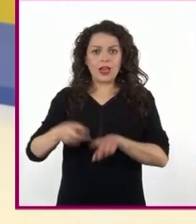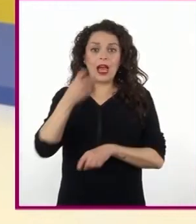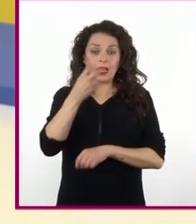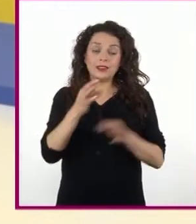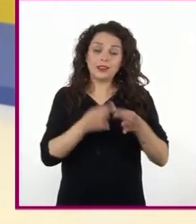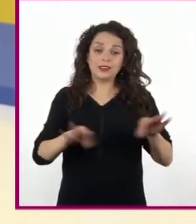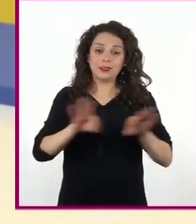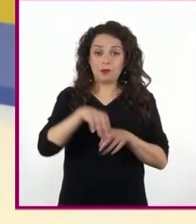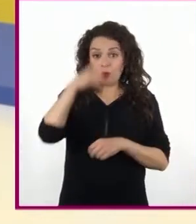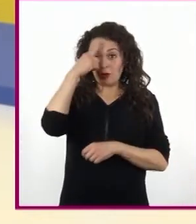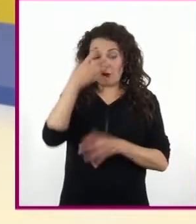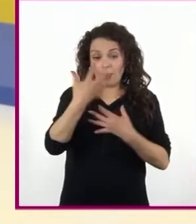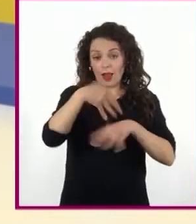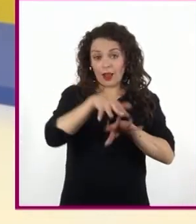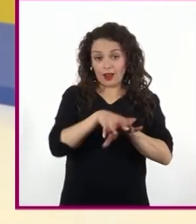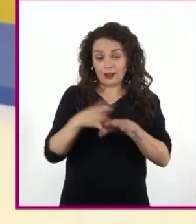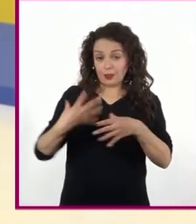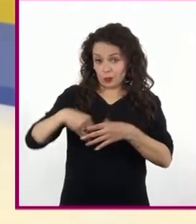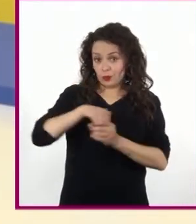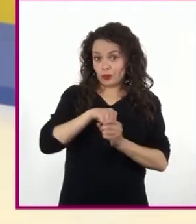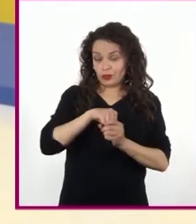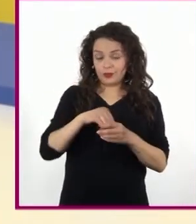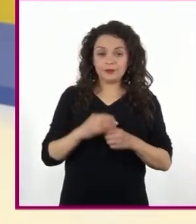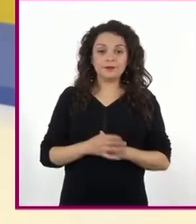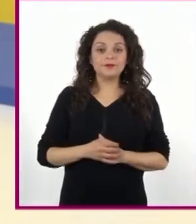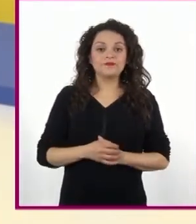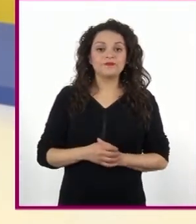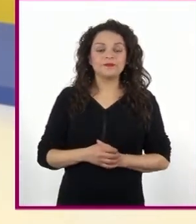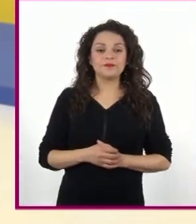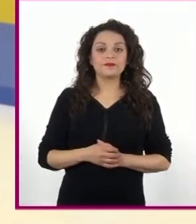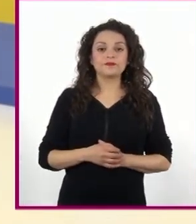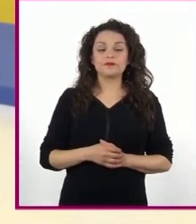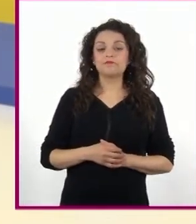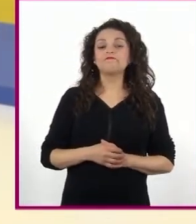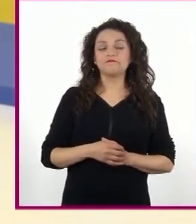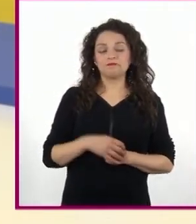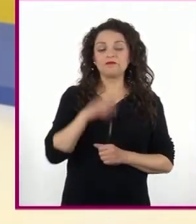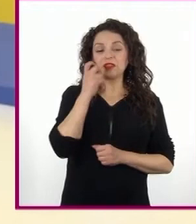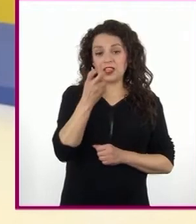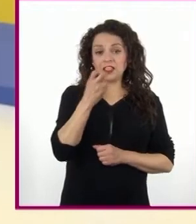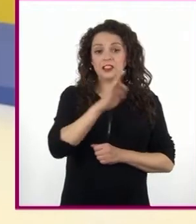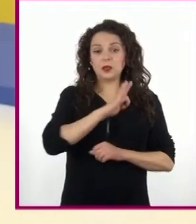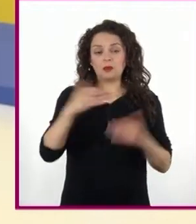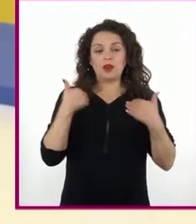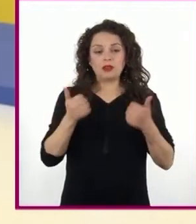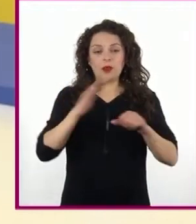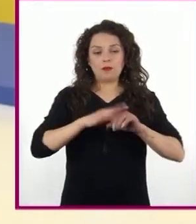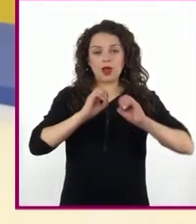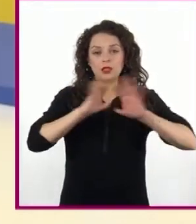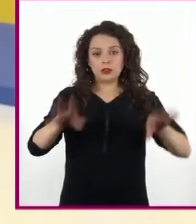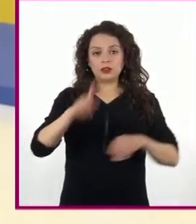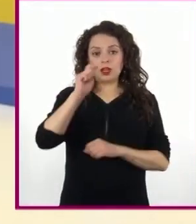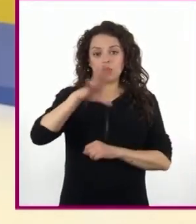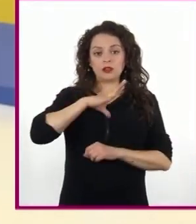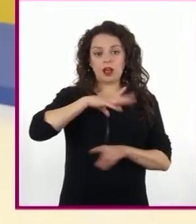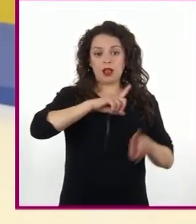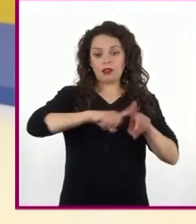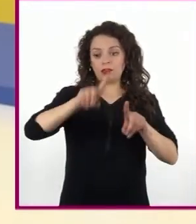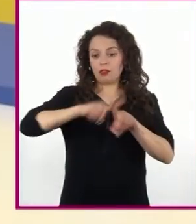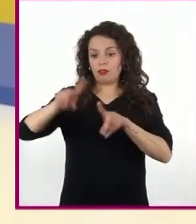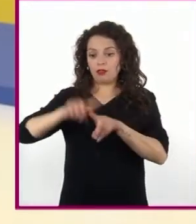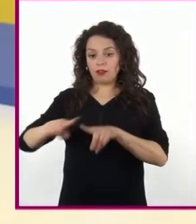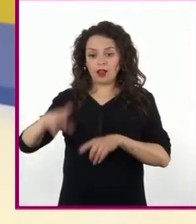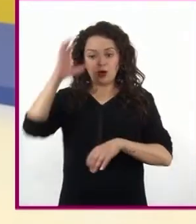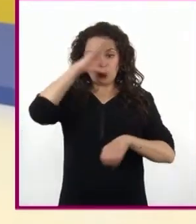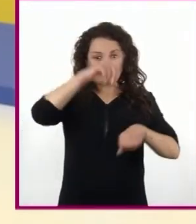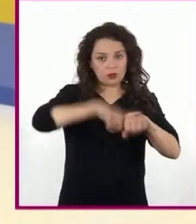inclusión. Dicha acción contempla también el aprecio de la diversidad y la interculturalidad.